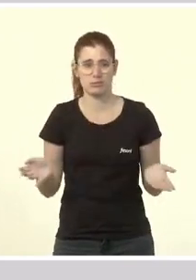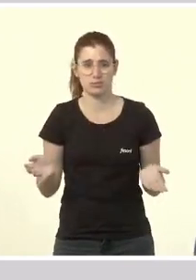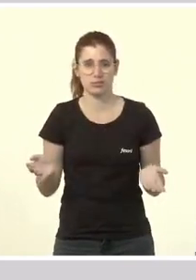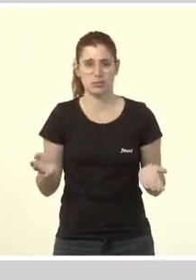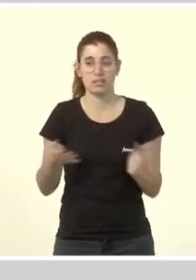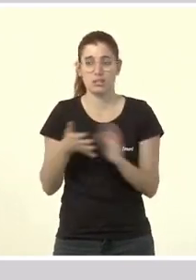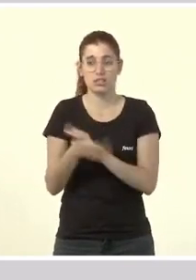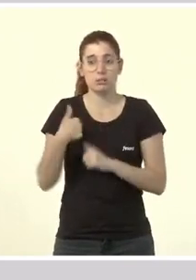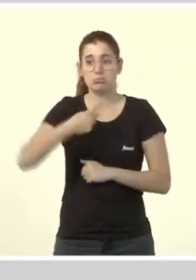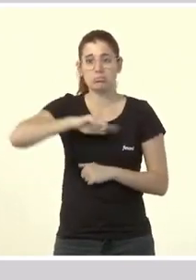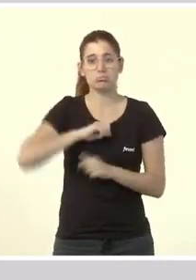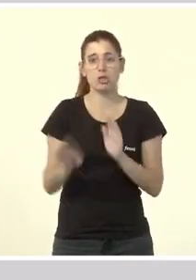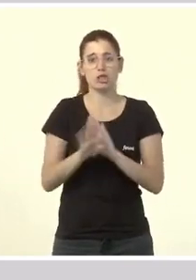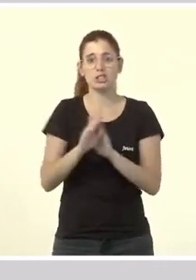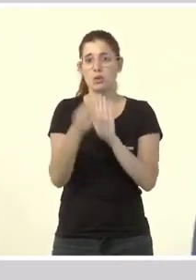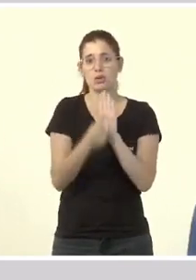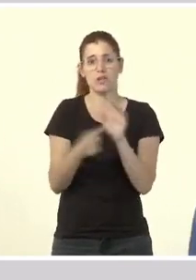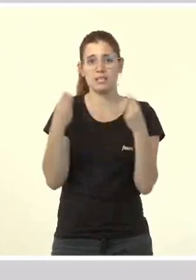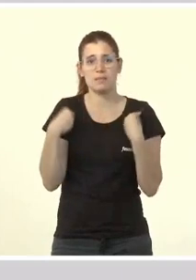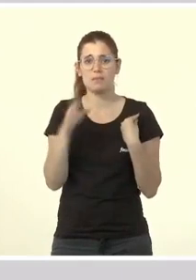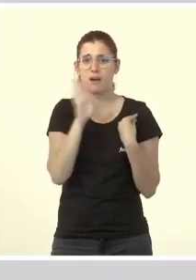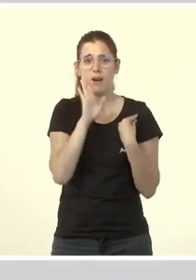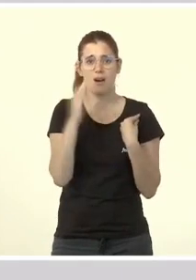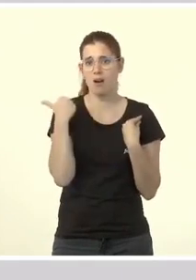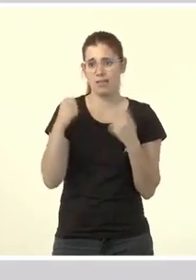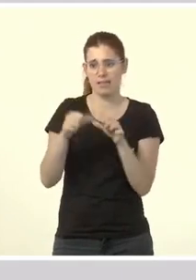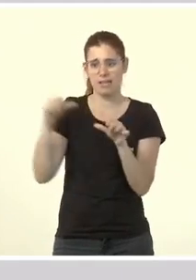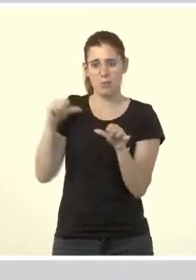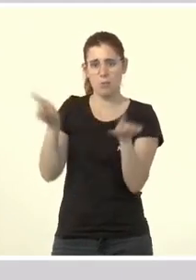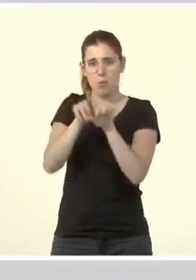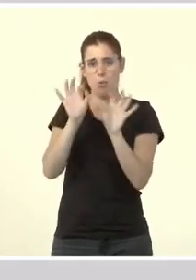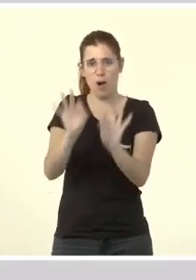Ens mantenimos, por lo en las mismas condiciones que todo este tiempo.